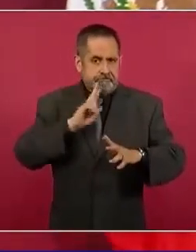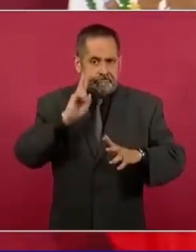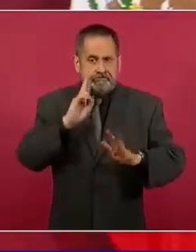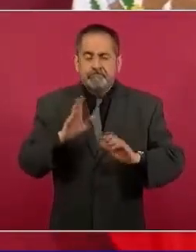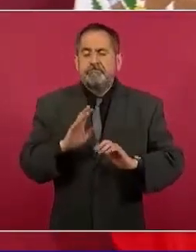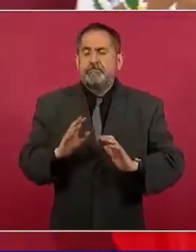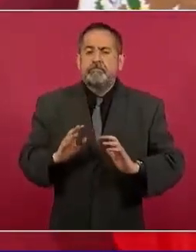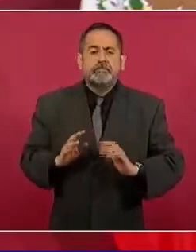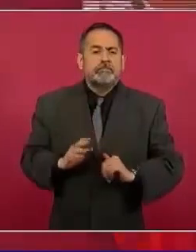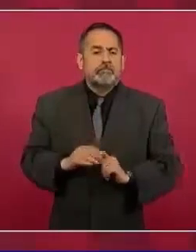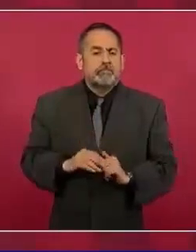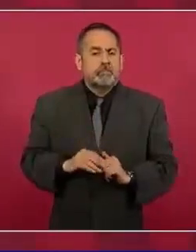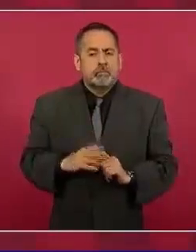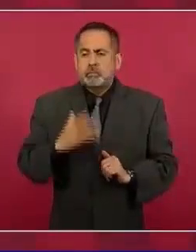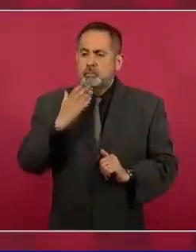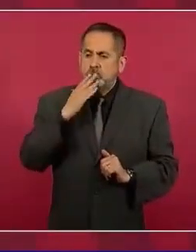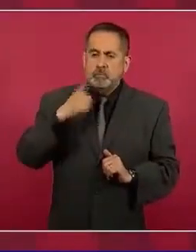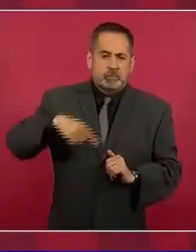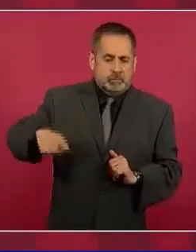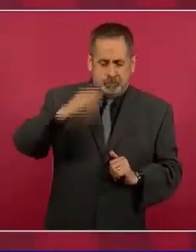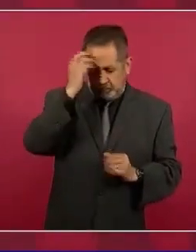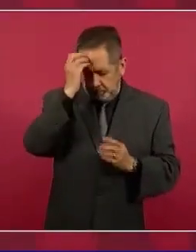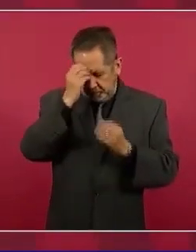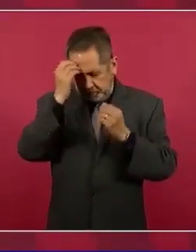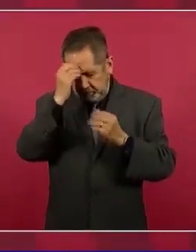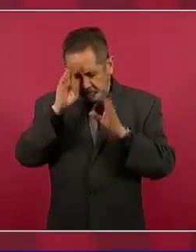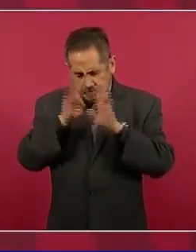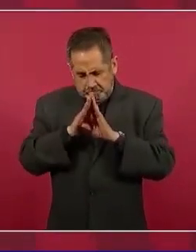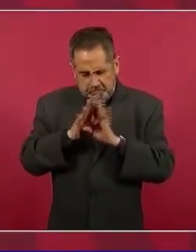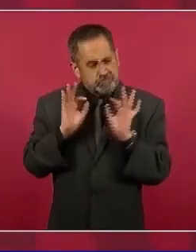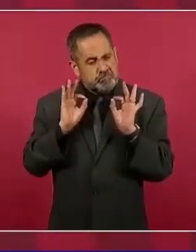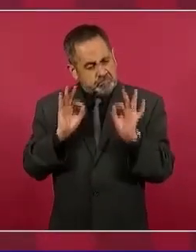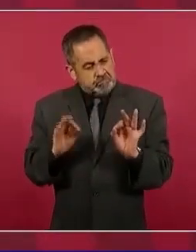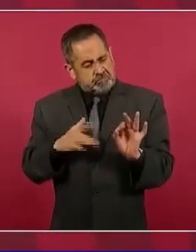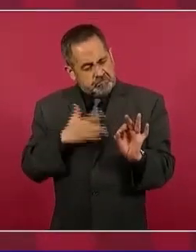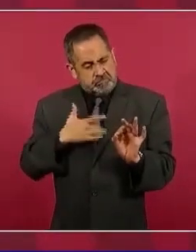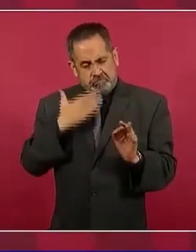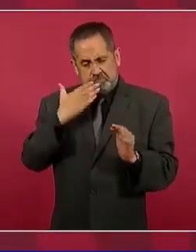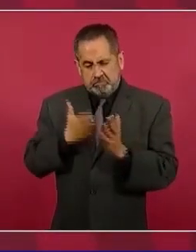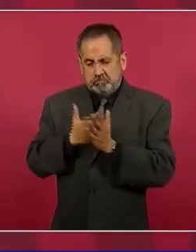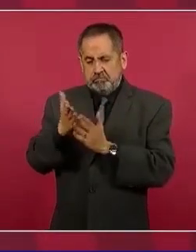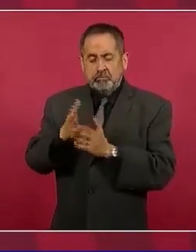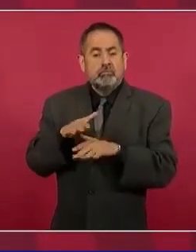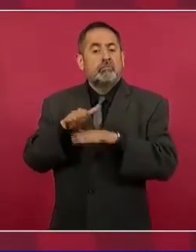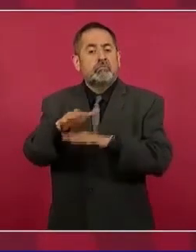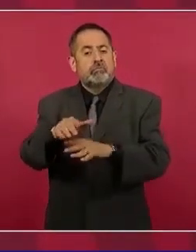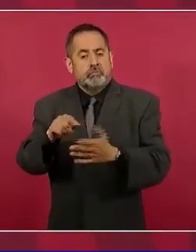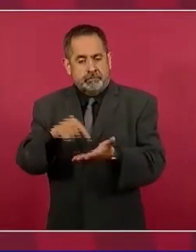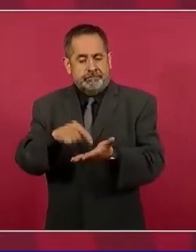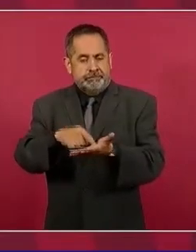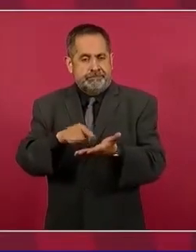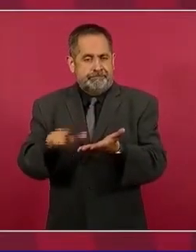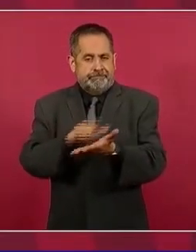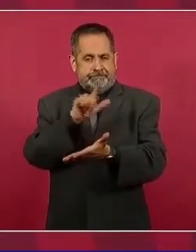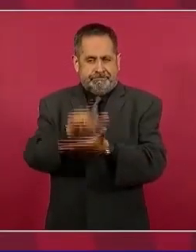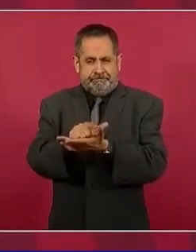una buena reflexión, un buen análisis sobre la reforma eléctrica.